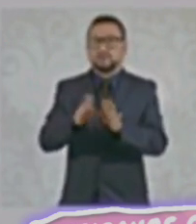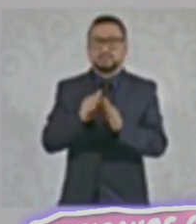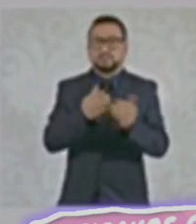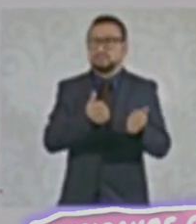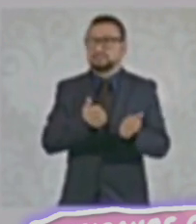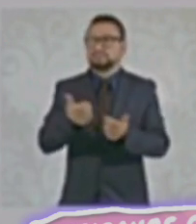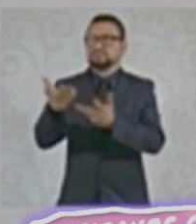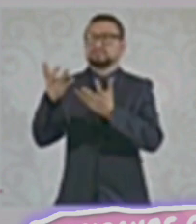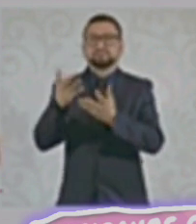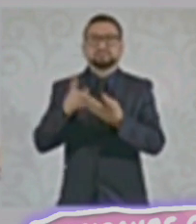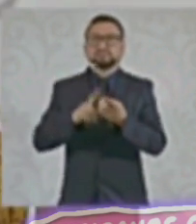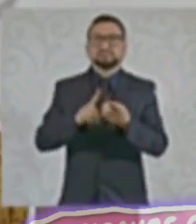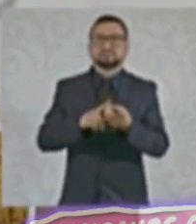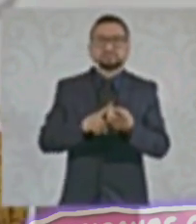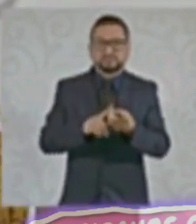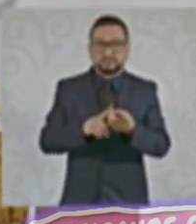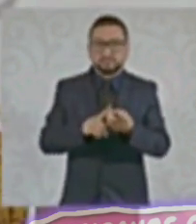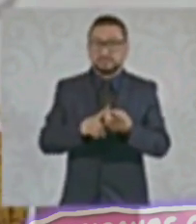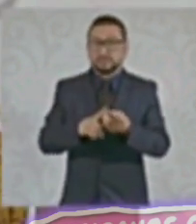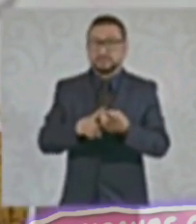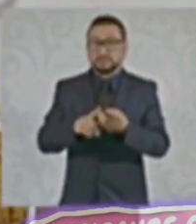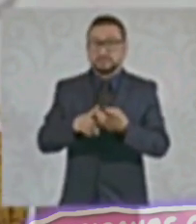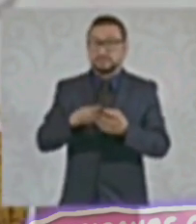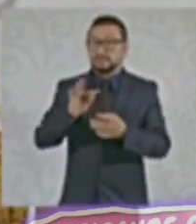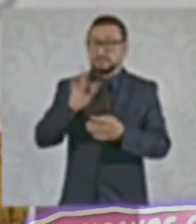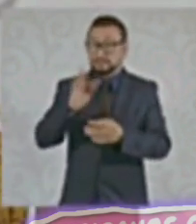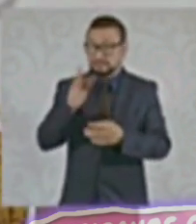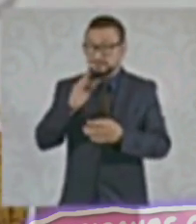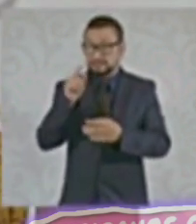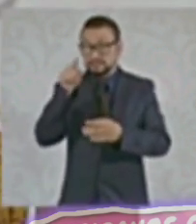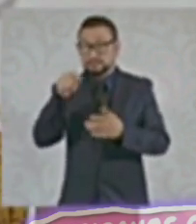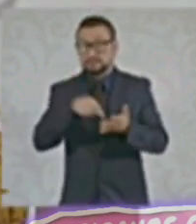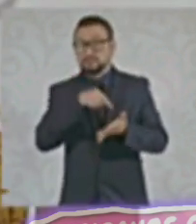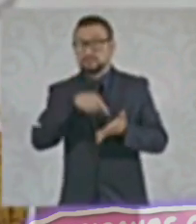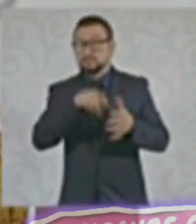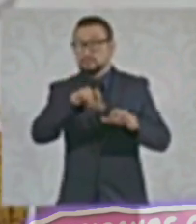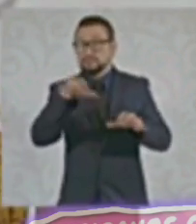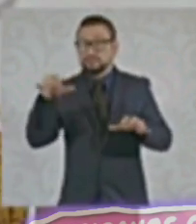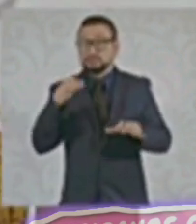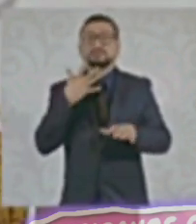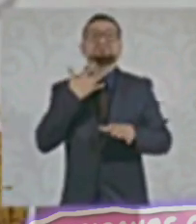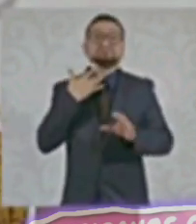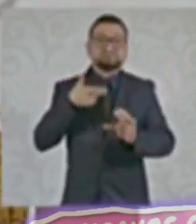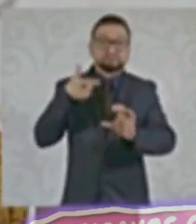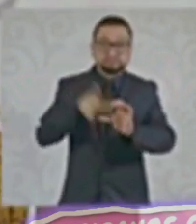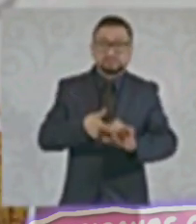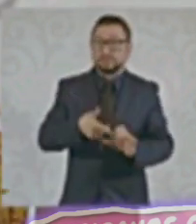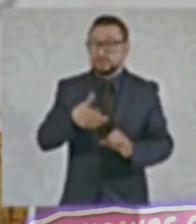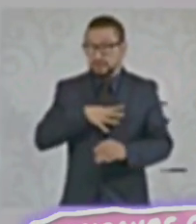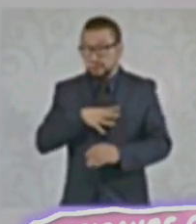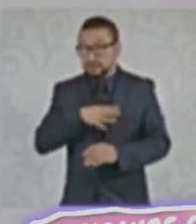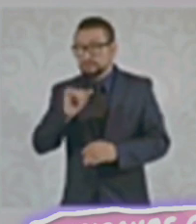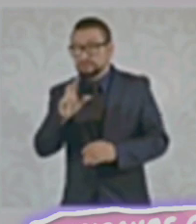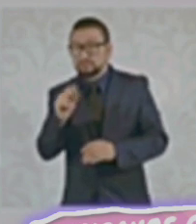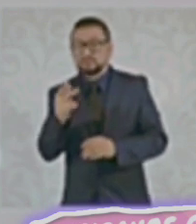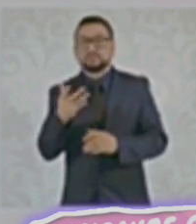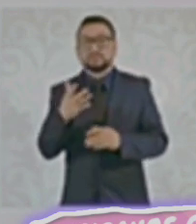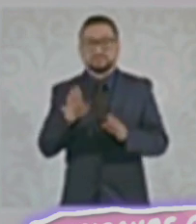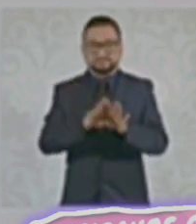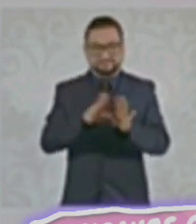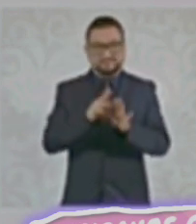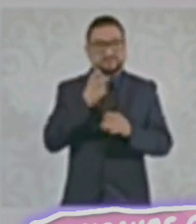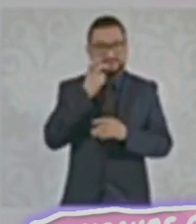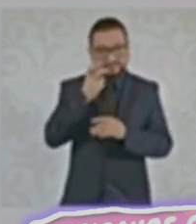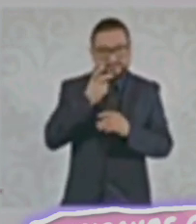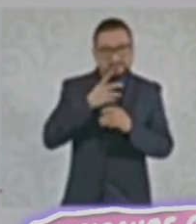en donde entran y si llegan a gasolineras, por ejemplo. Entonces todo esto lleva